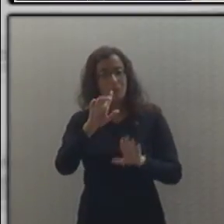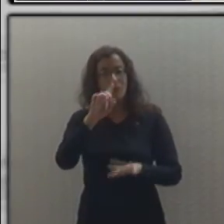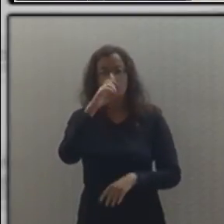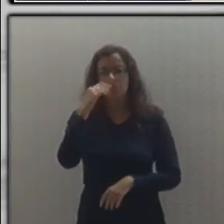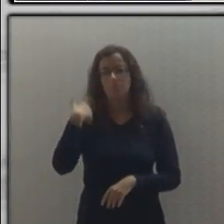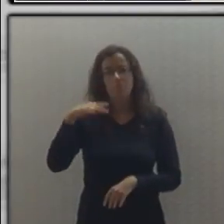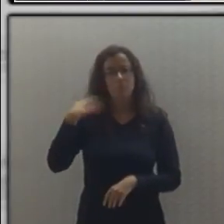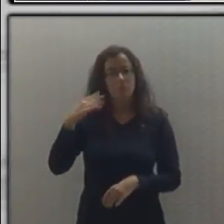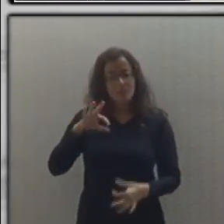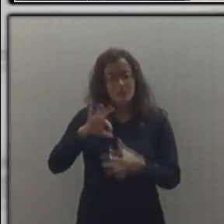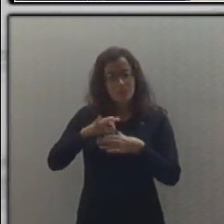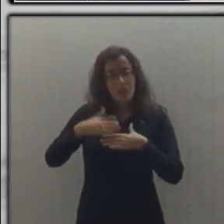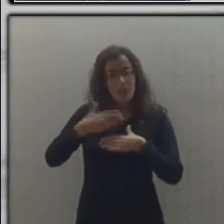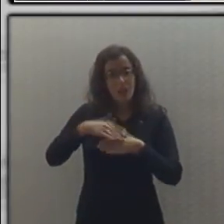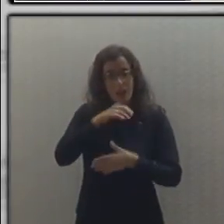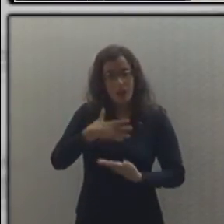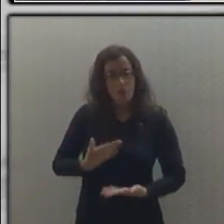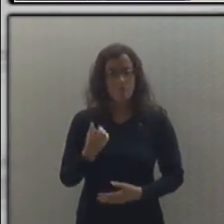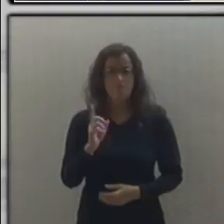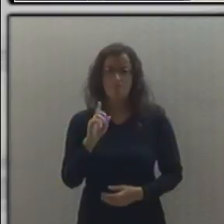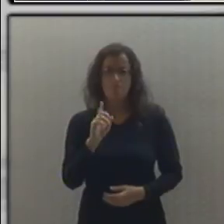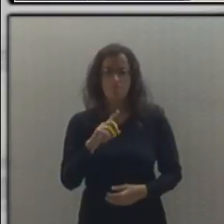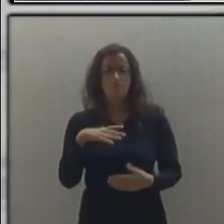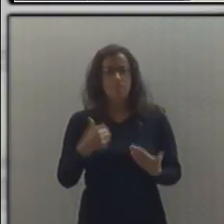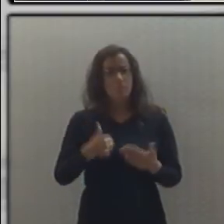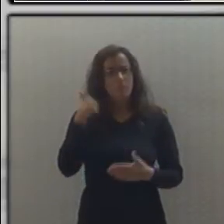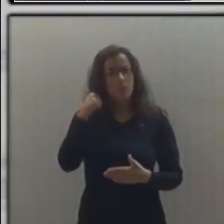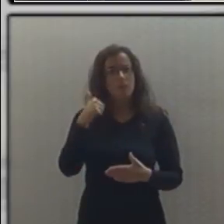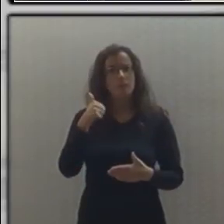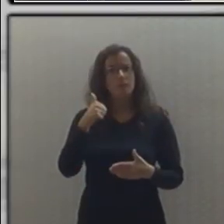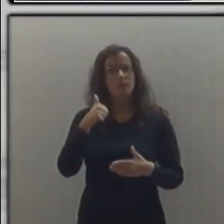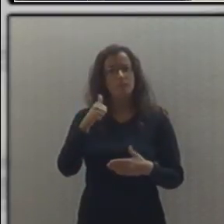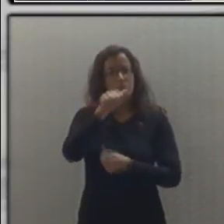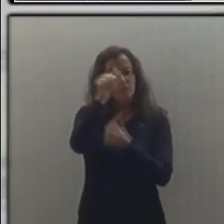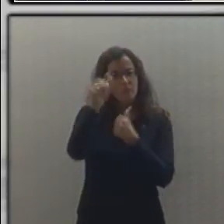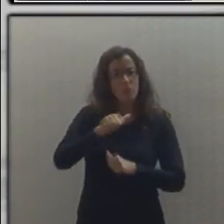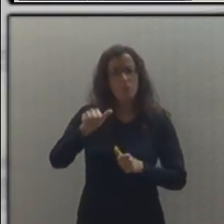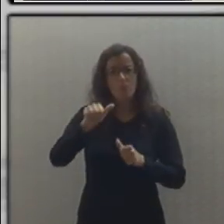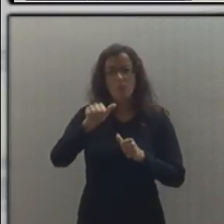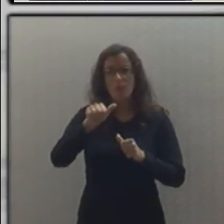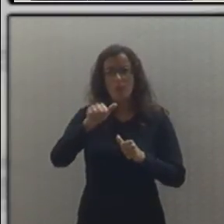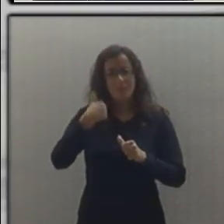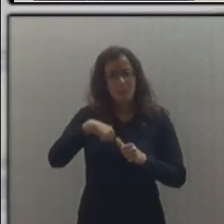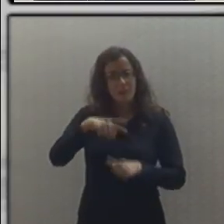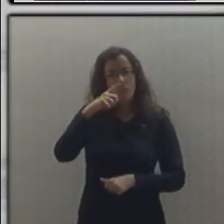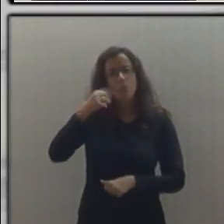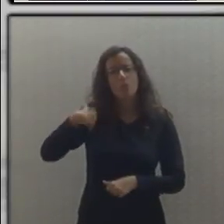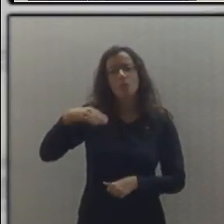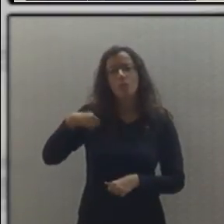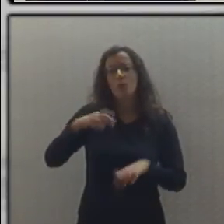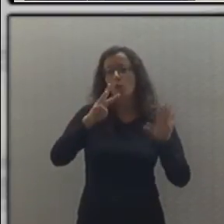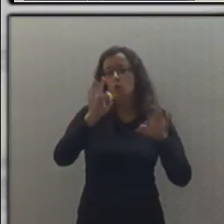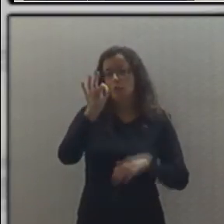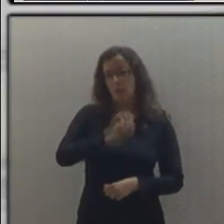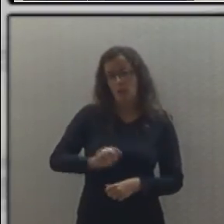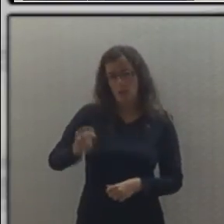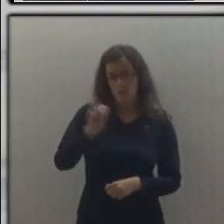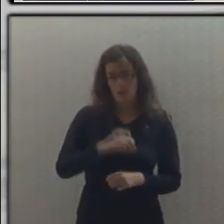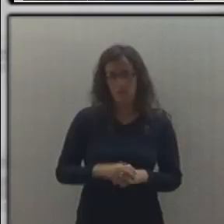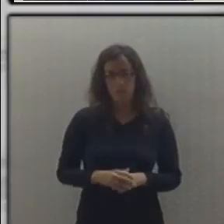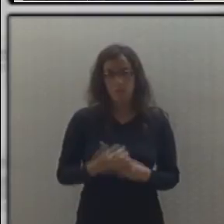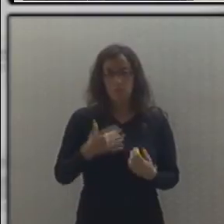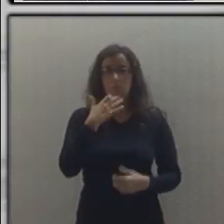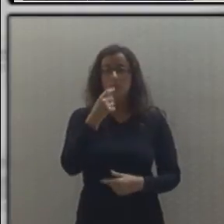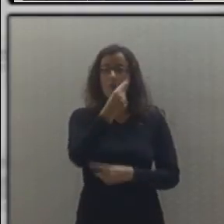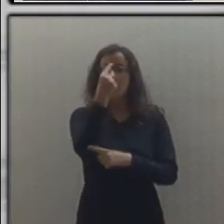es la de nuestro tiempo. Responde a patrones y a cánones que tienen 80 años. Esto, por ejemplo, es un